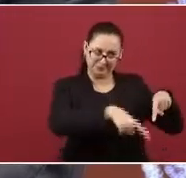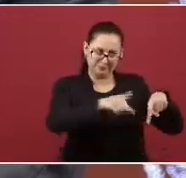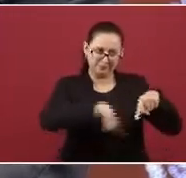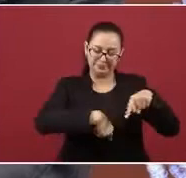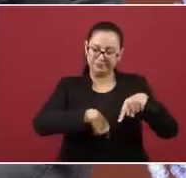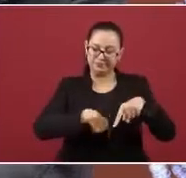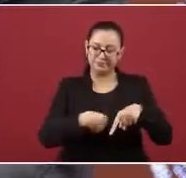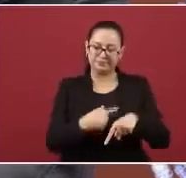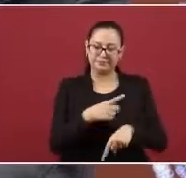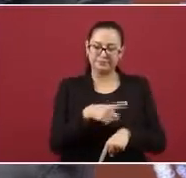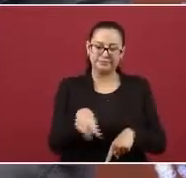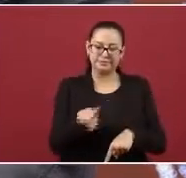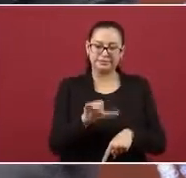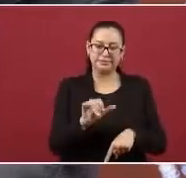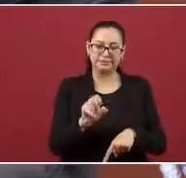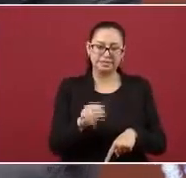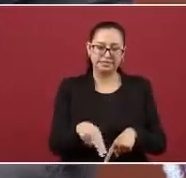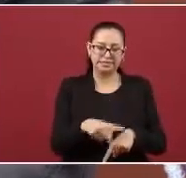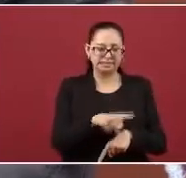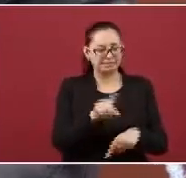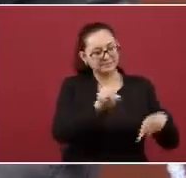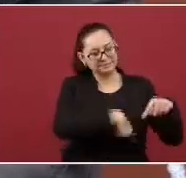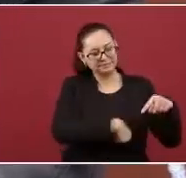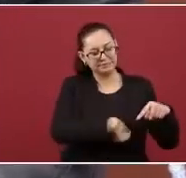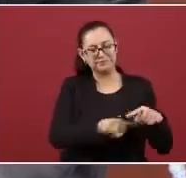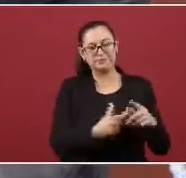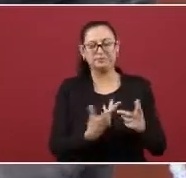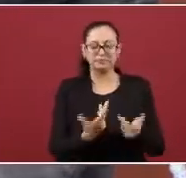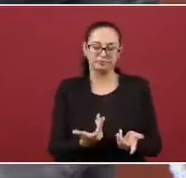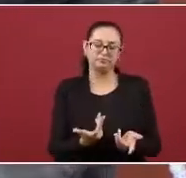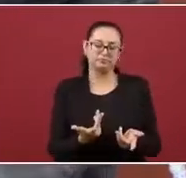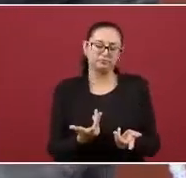del CISEN y llegamos a